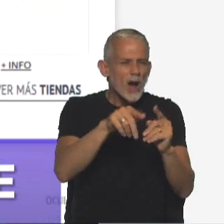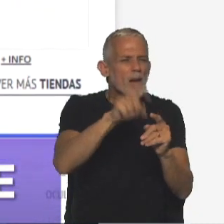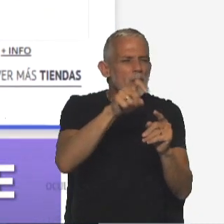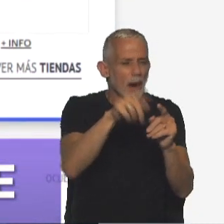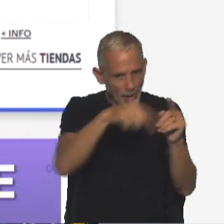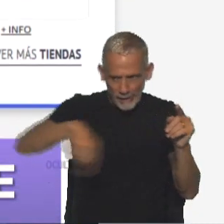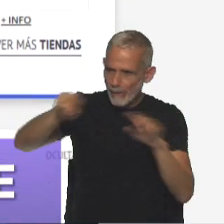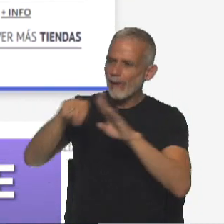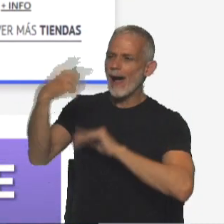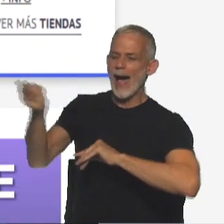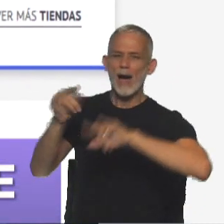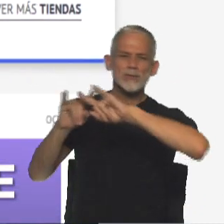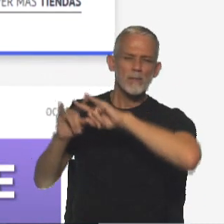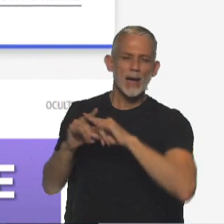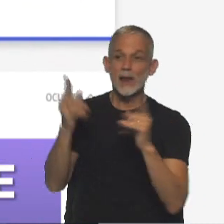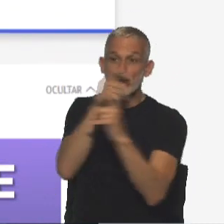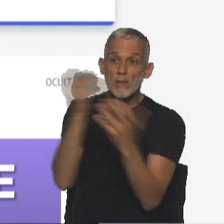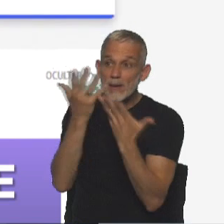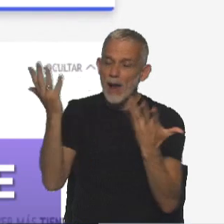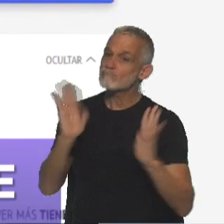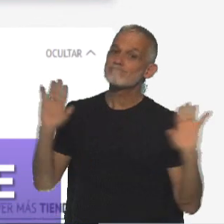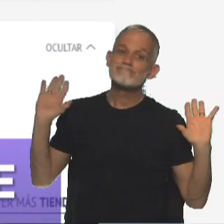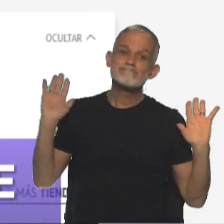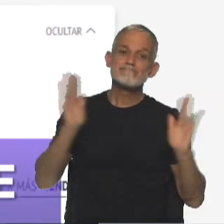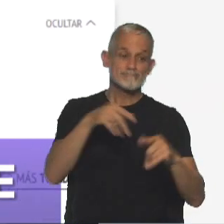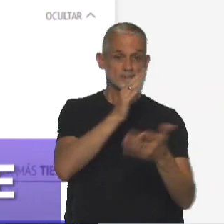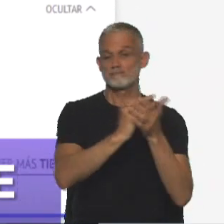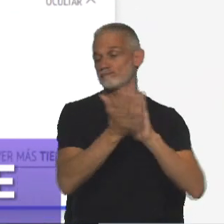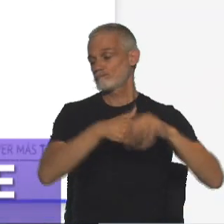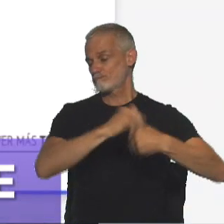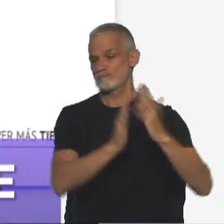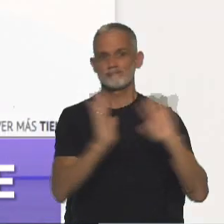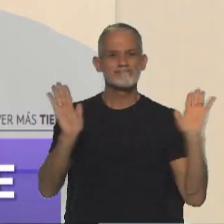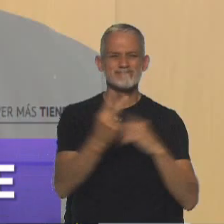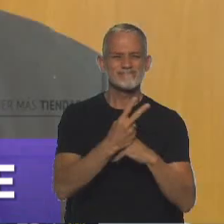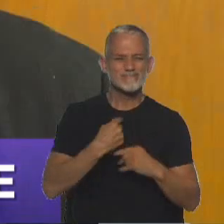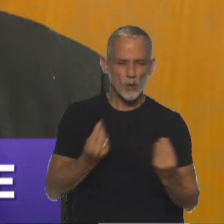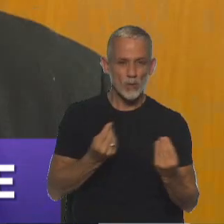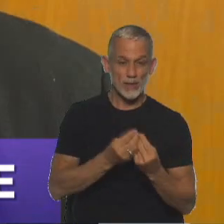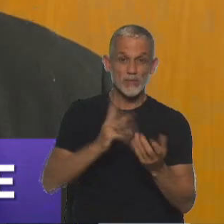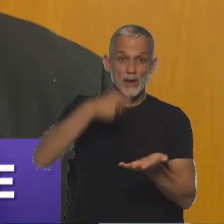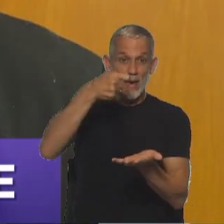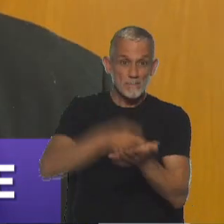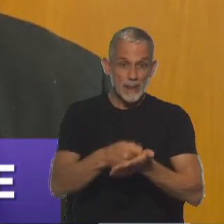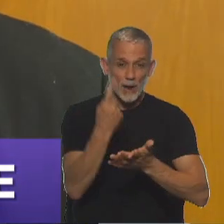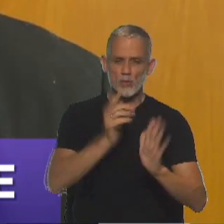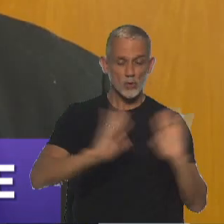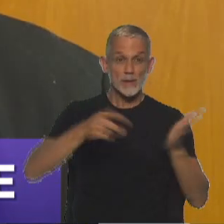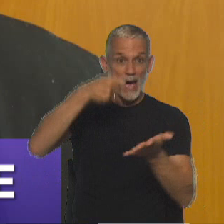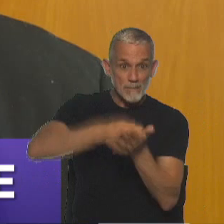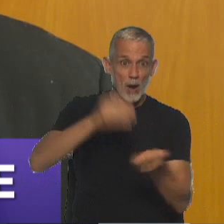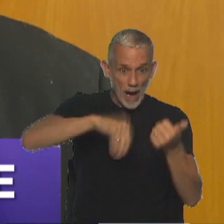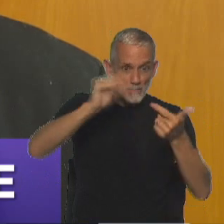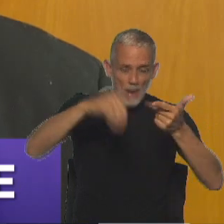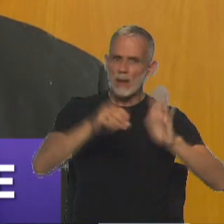sale de la misma y pasa un inconveniente, la plataforma no se hace responsable. Si no entra un pago una vez, no volver a realizar